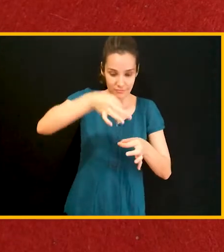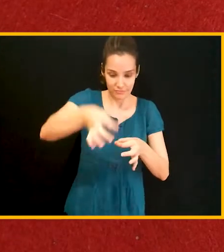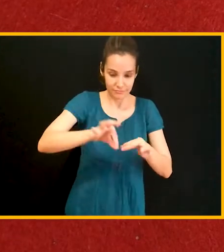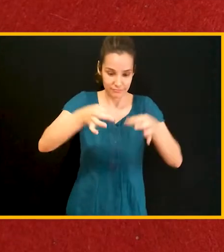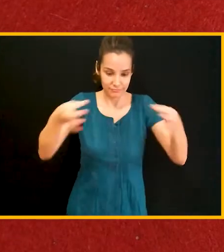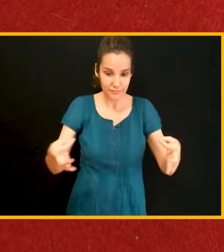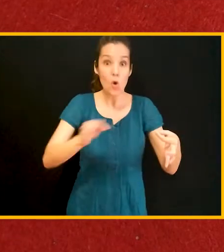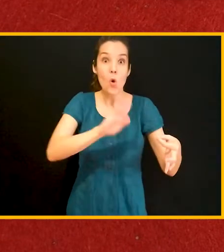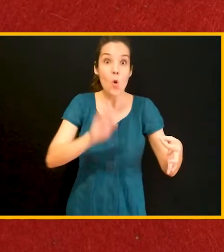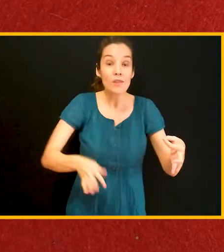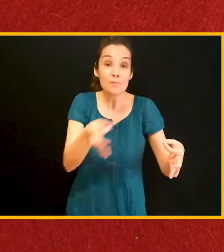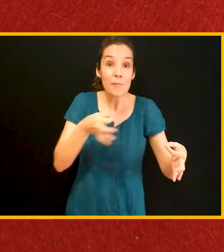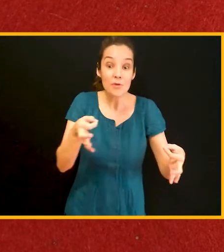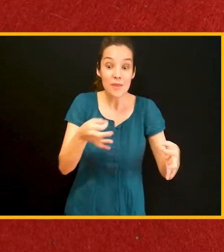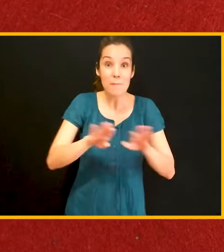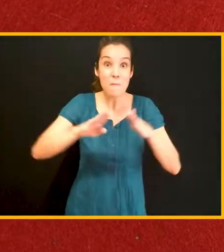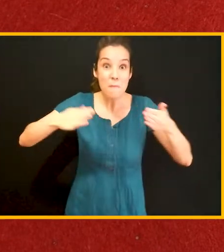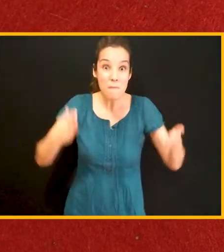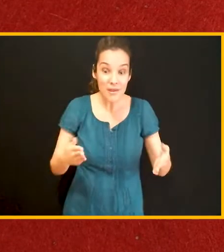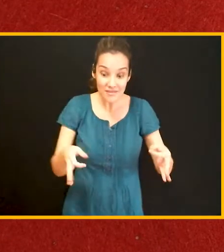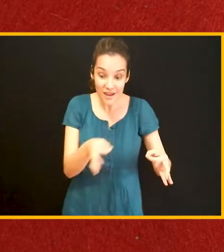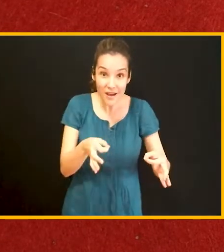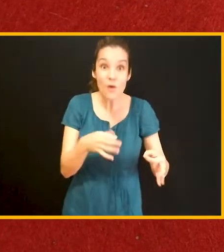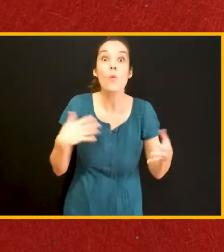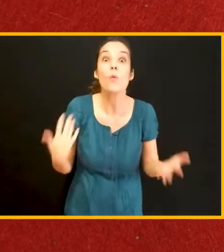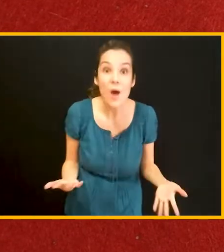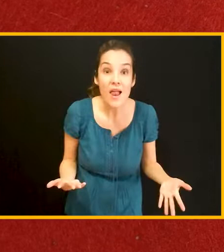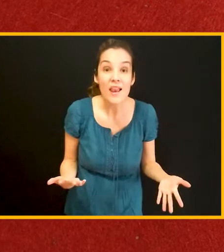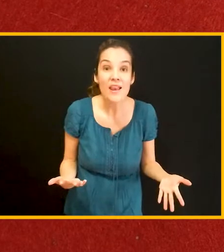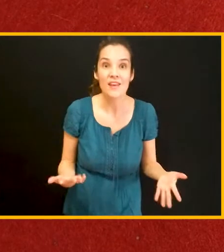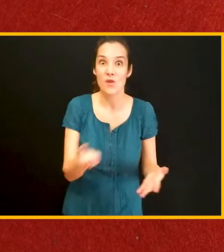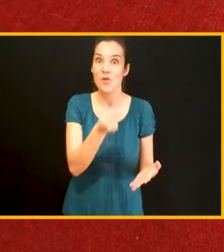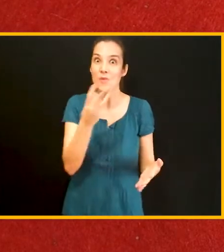que quedará en la mesa será la número 3.